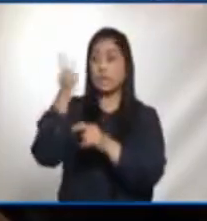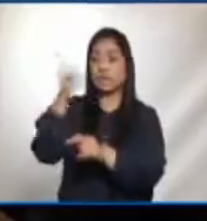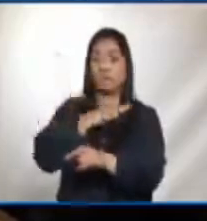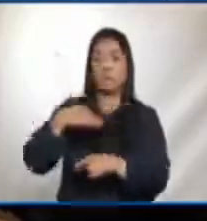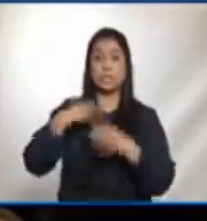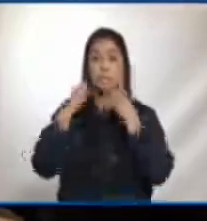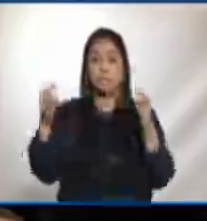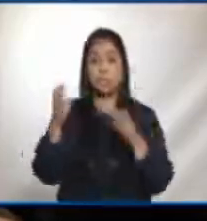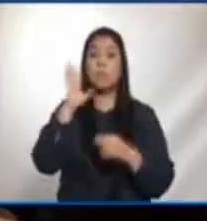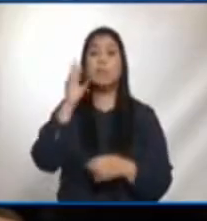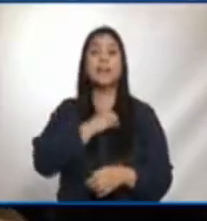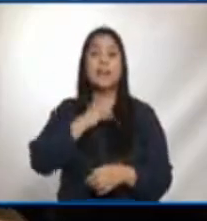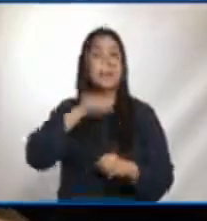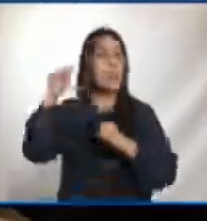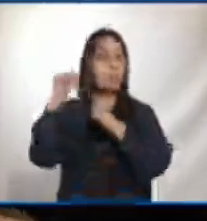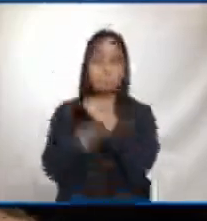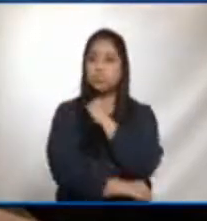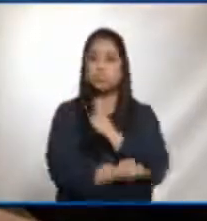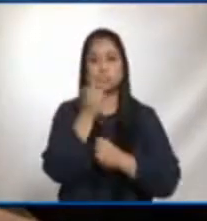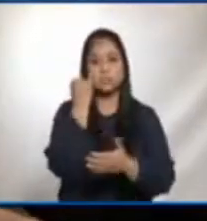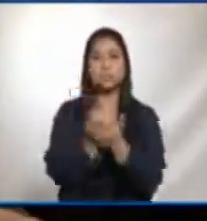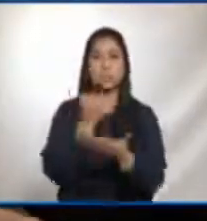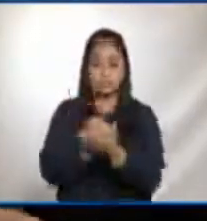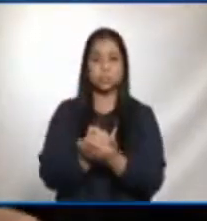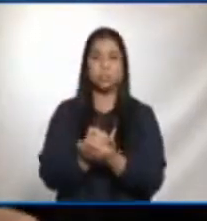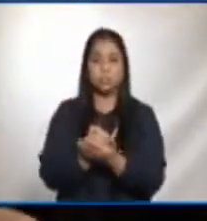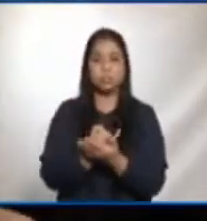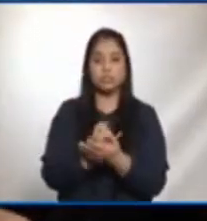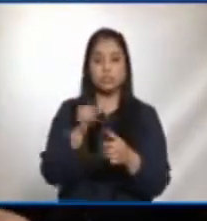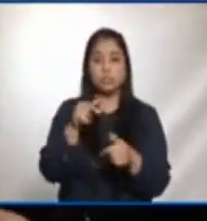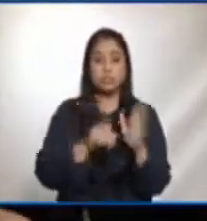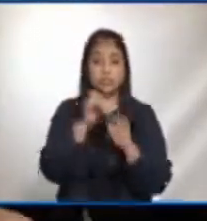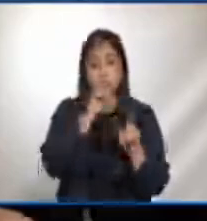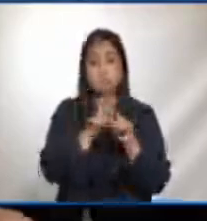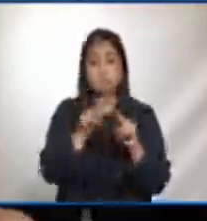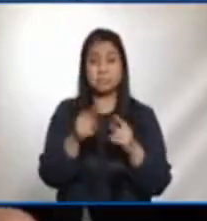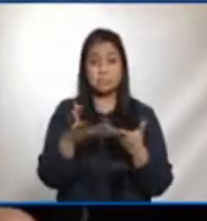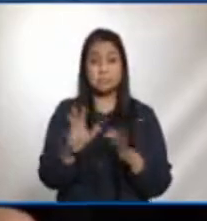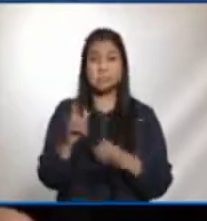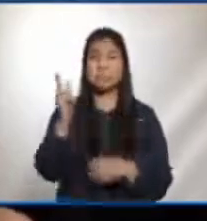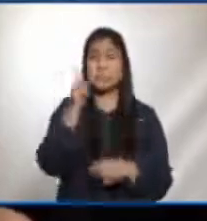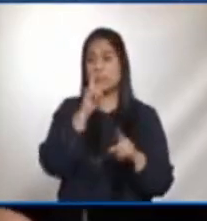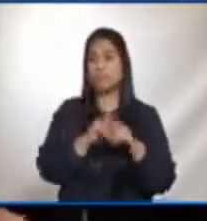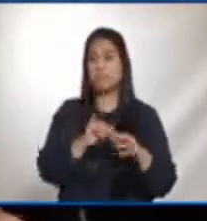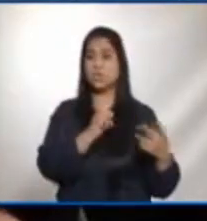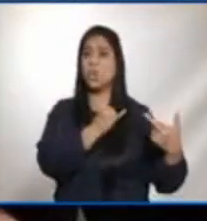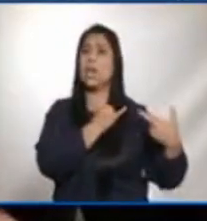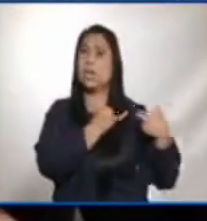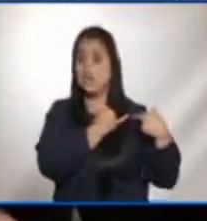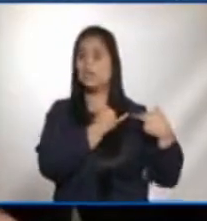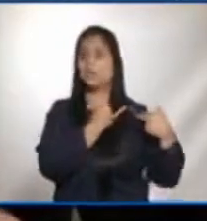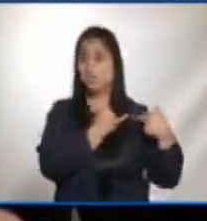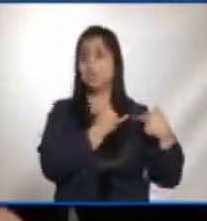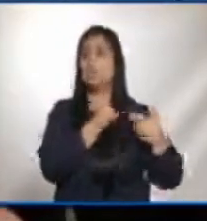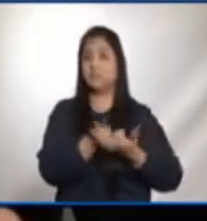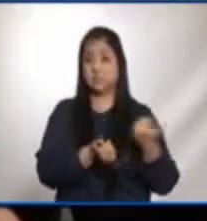Público porque queremos llegar al fondo del asunto. El fondo del asunto es más que un fraude, una irresponsabilidad administrativa